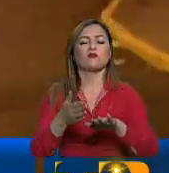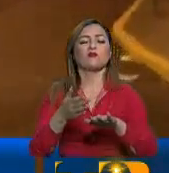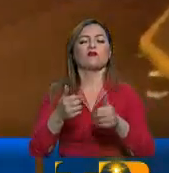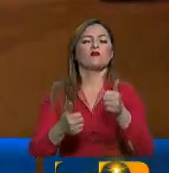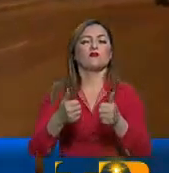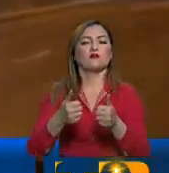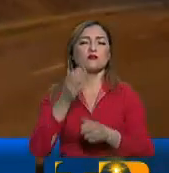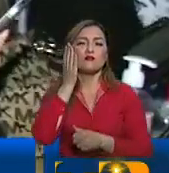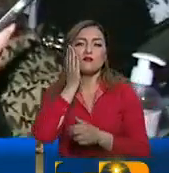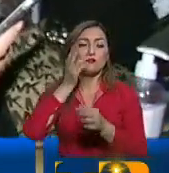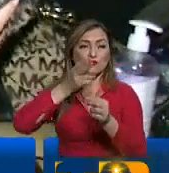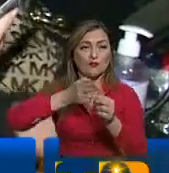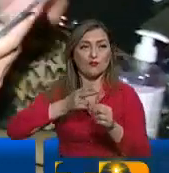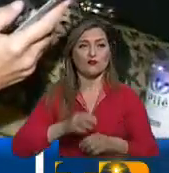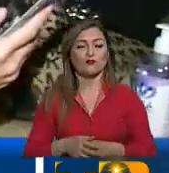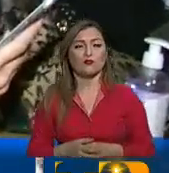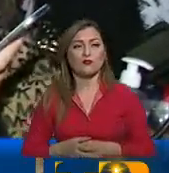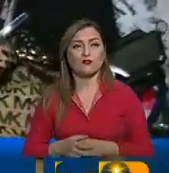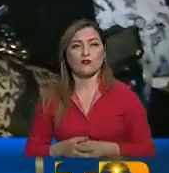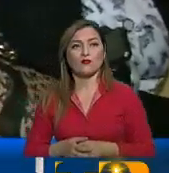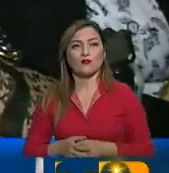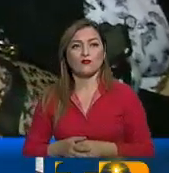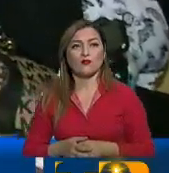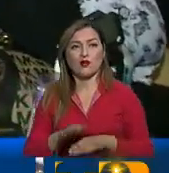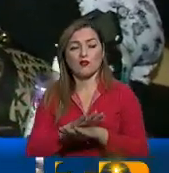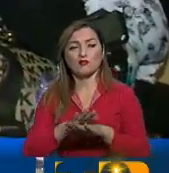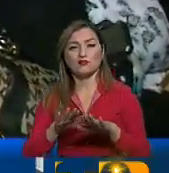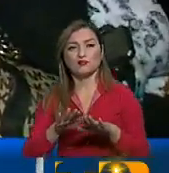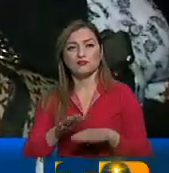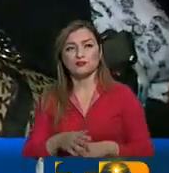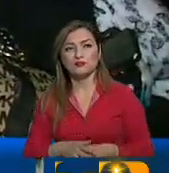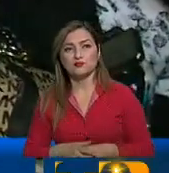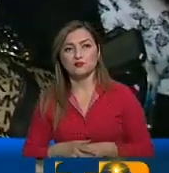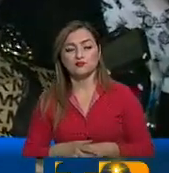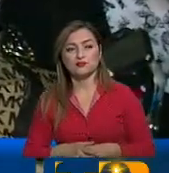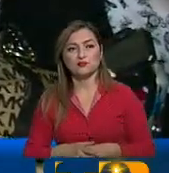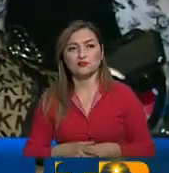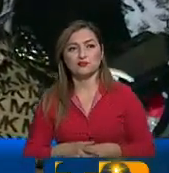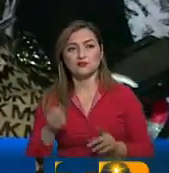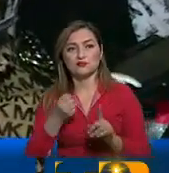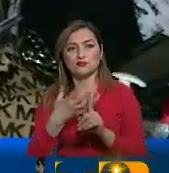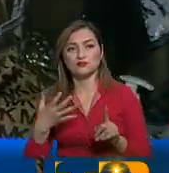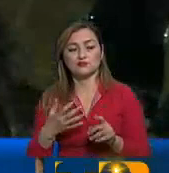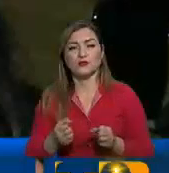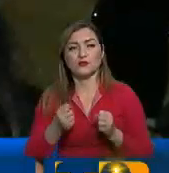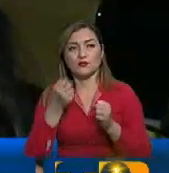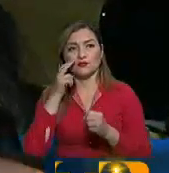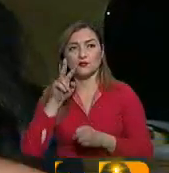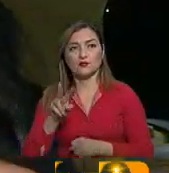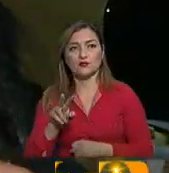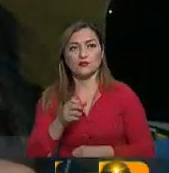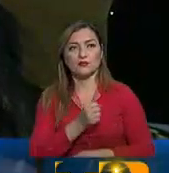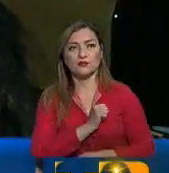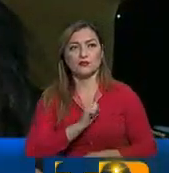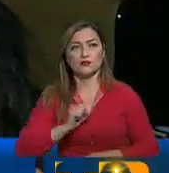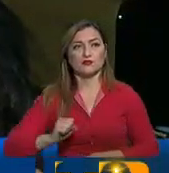estuvo en la diligencia a su término visiblemente afectada respondió porque decidió presenciar esas duras decenas sacrificio que estoy